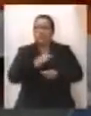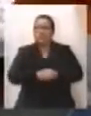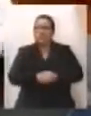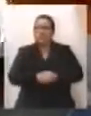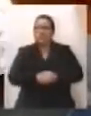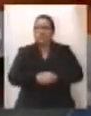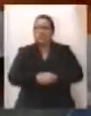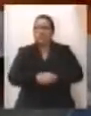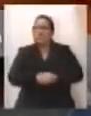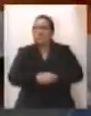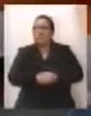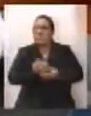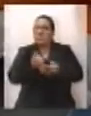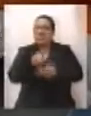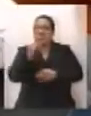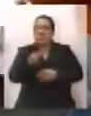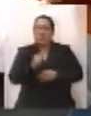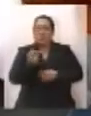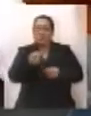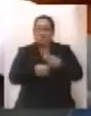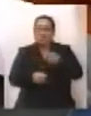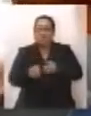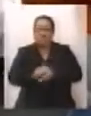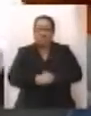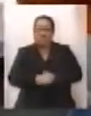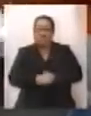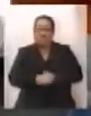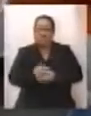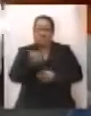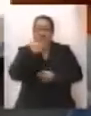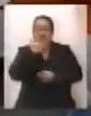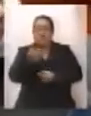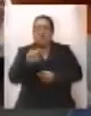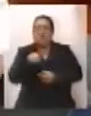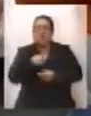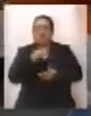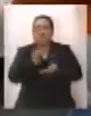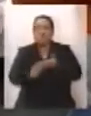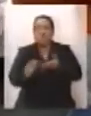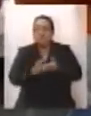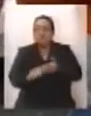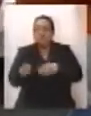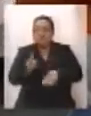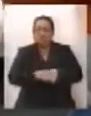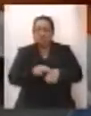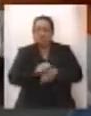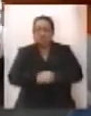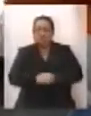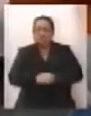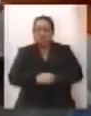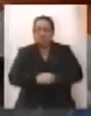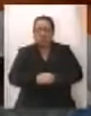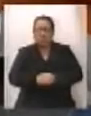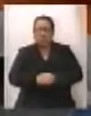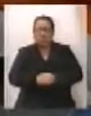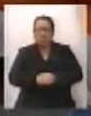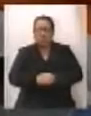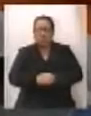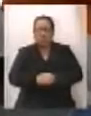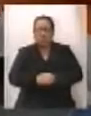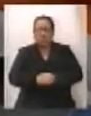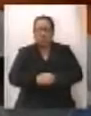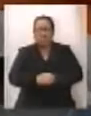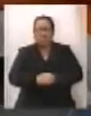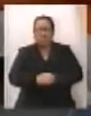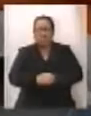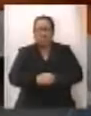ningún mecanismo que verifique si van a invertir o no. Y a pesar de eso le estamos perdonando impuesto a la renta. Pero en